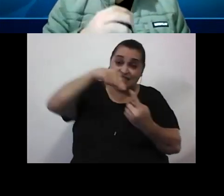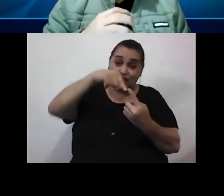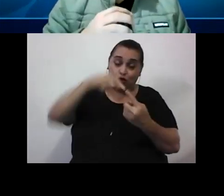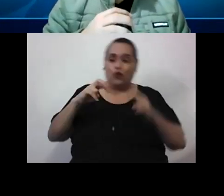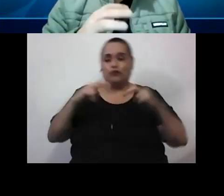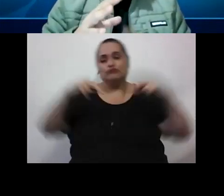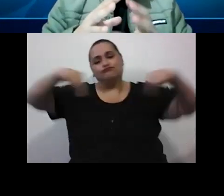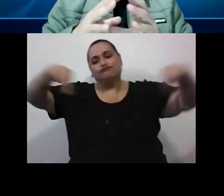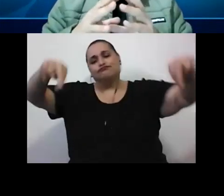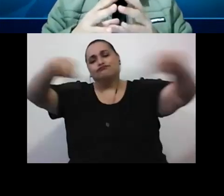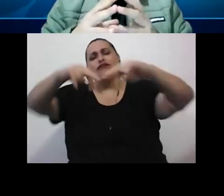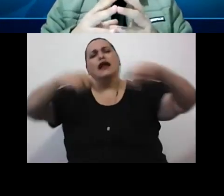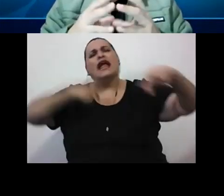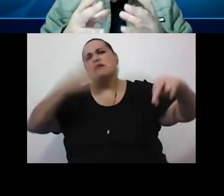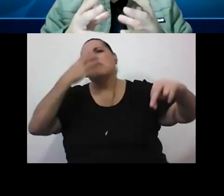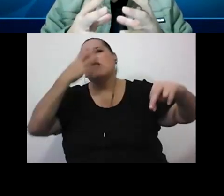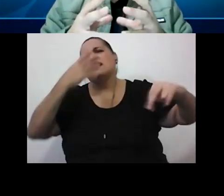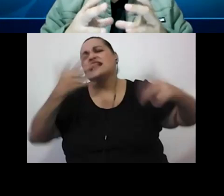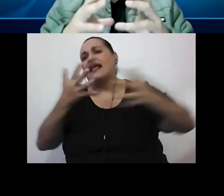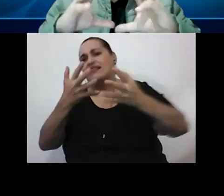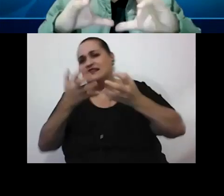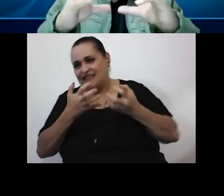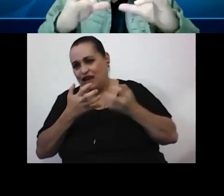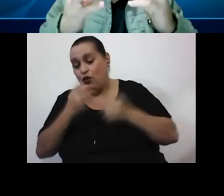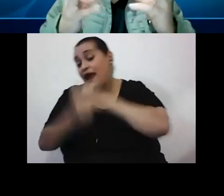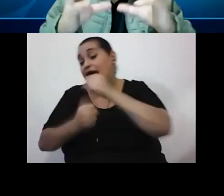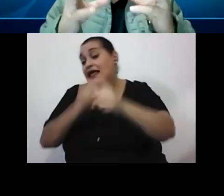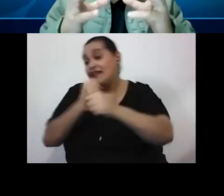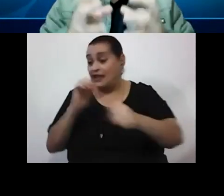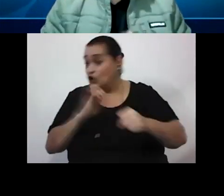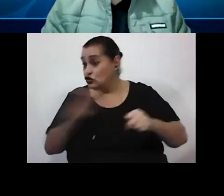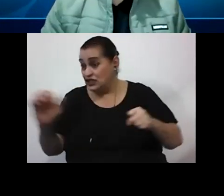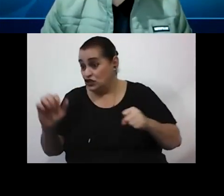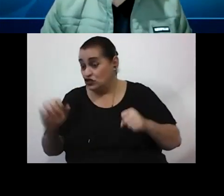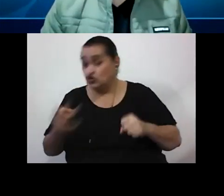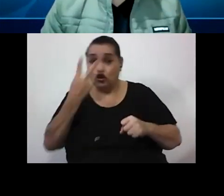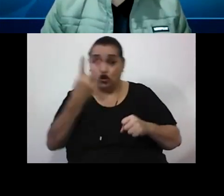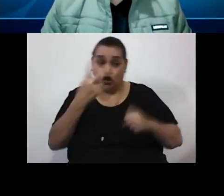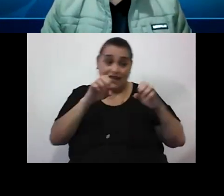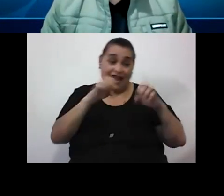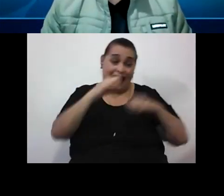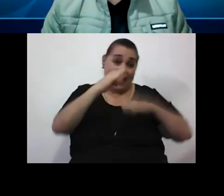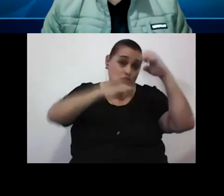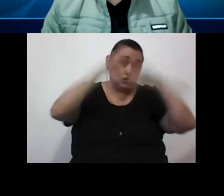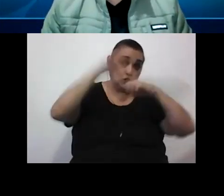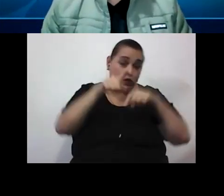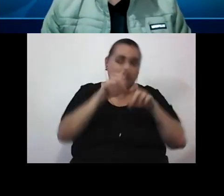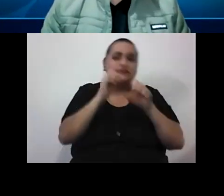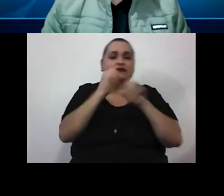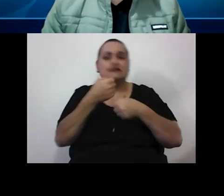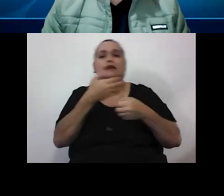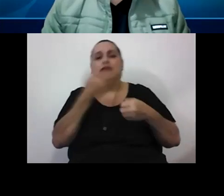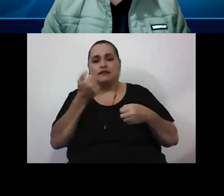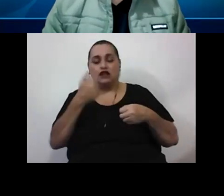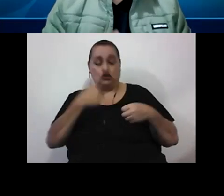molesta y qué deseo. Entonces, por la edad en la que se encuentran, tener esas dos estructuras les hace muy bien. Mensajes yo, hablar